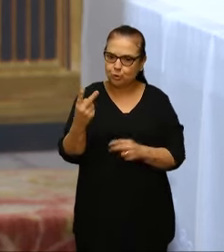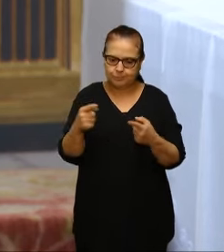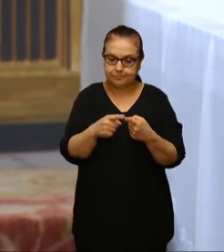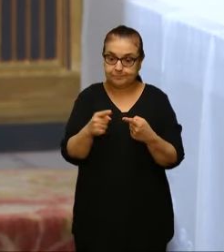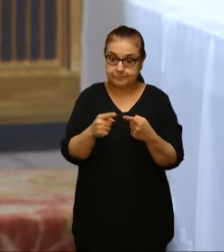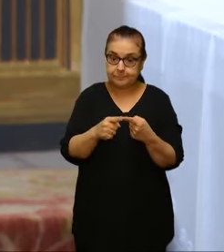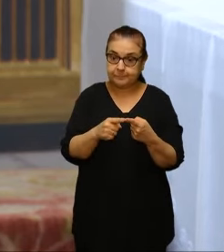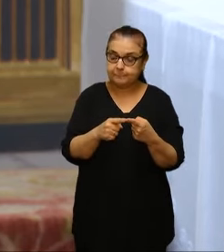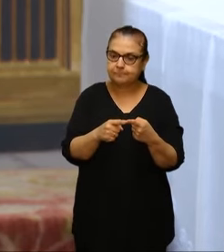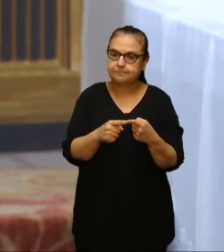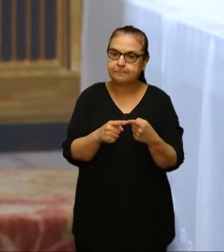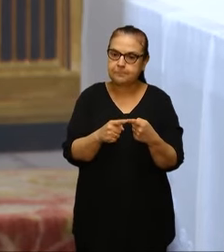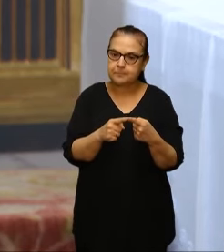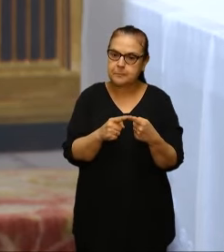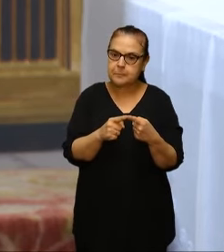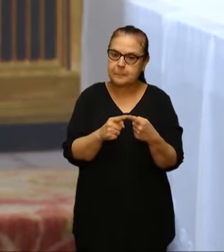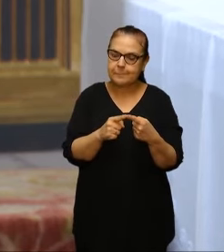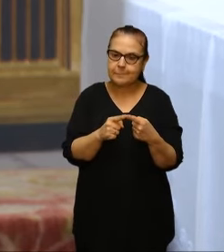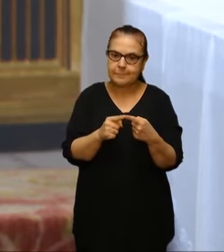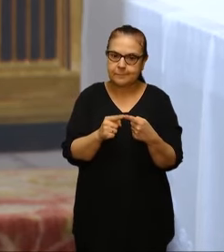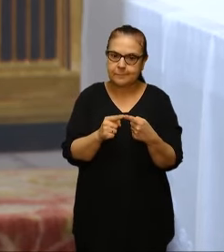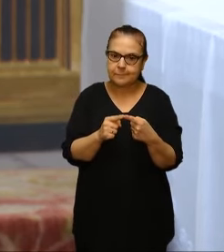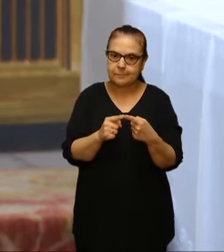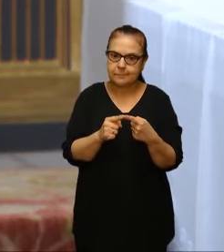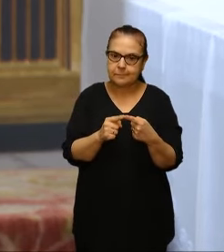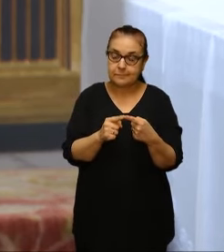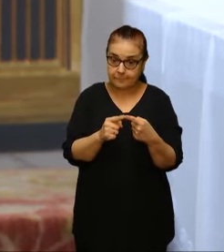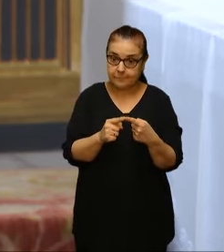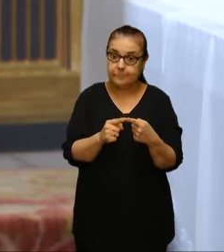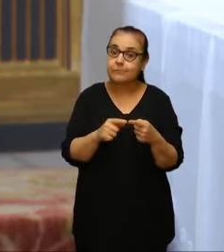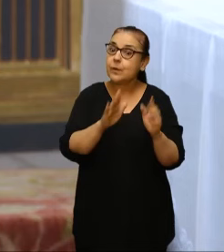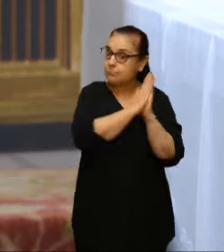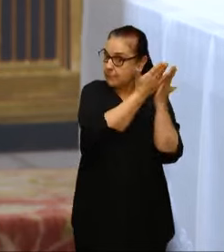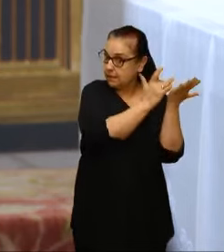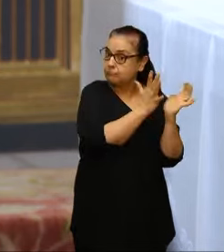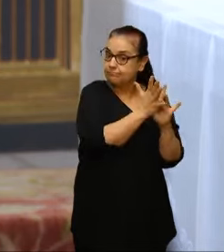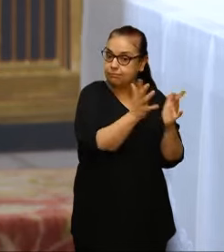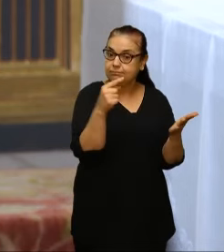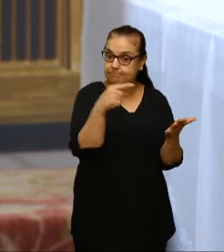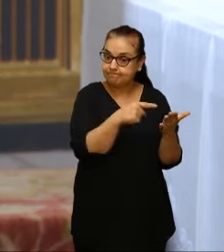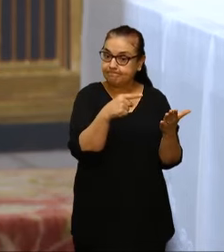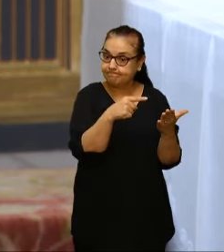es que en el Evangelio,